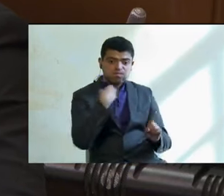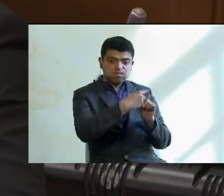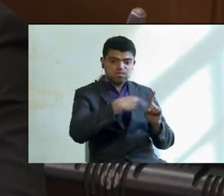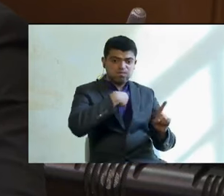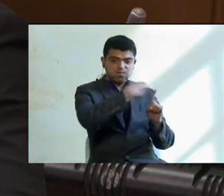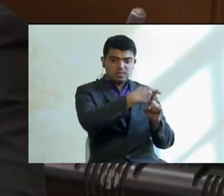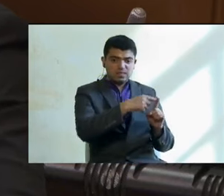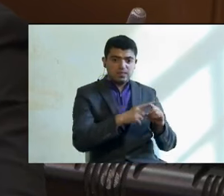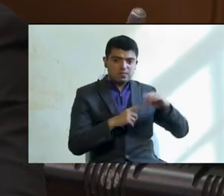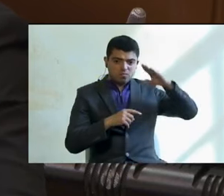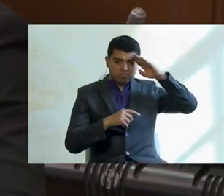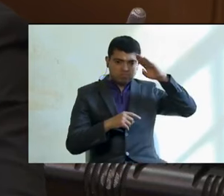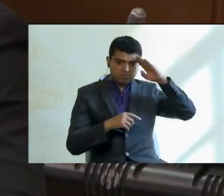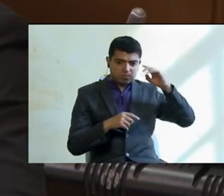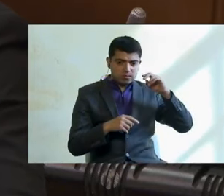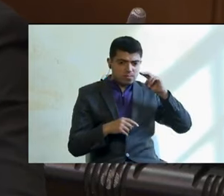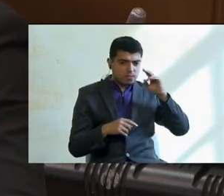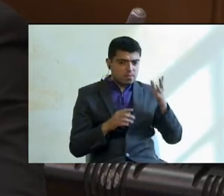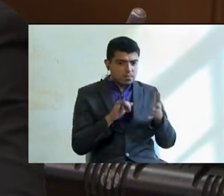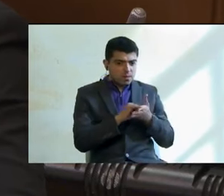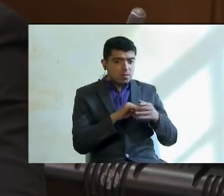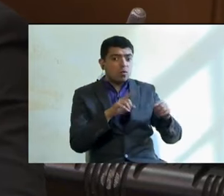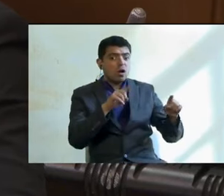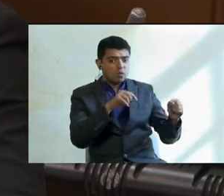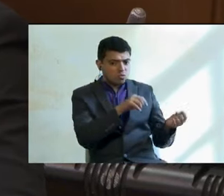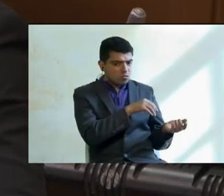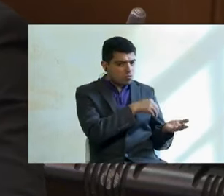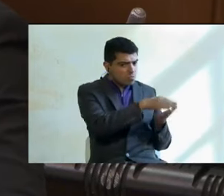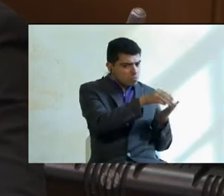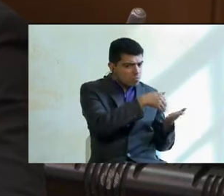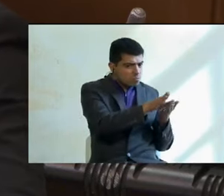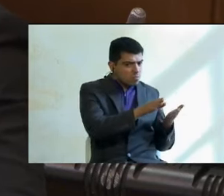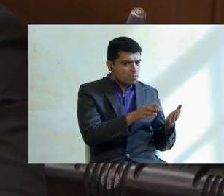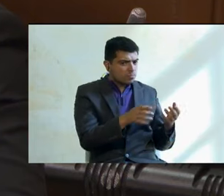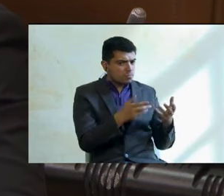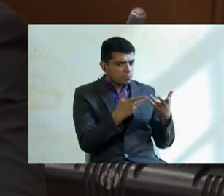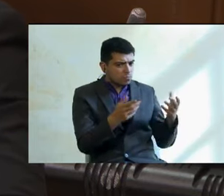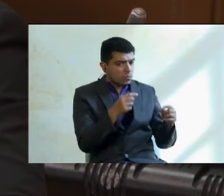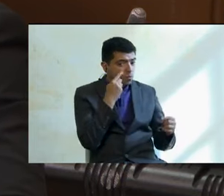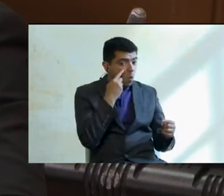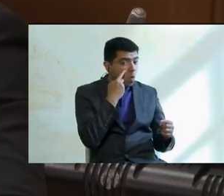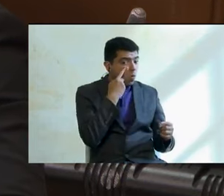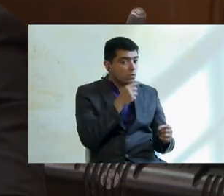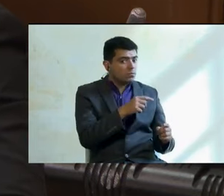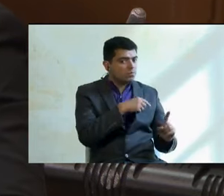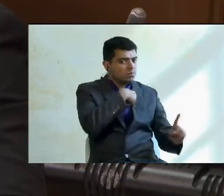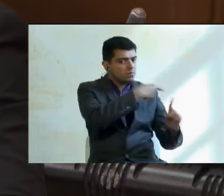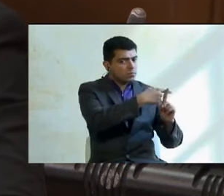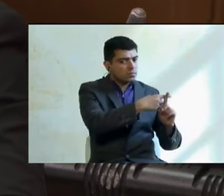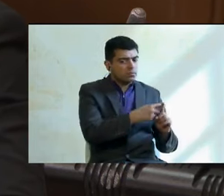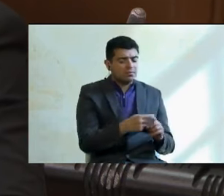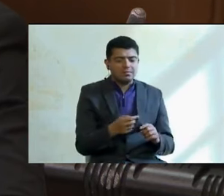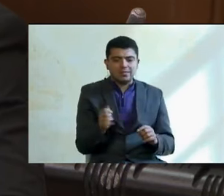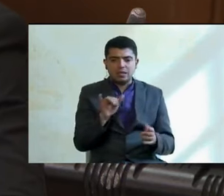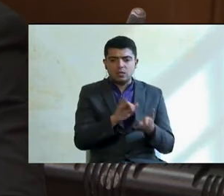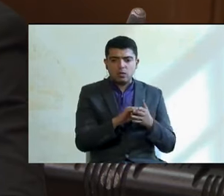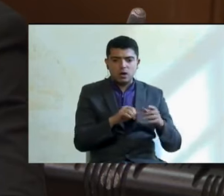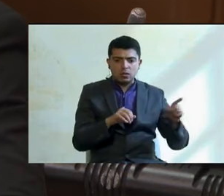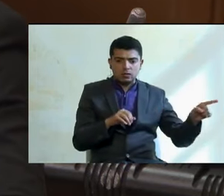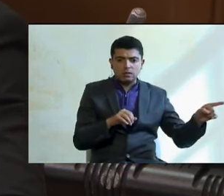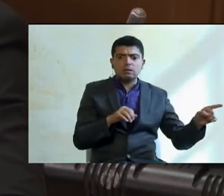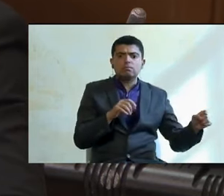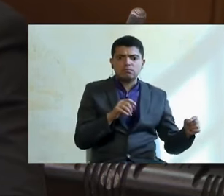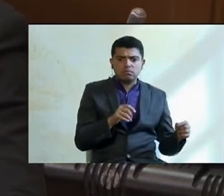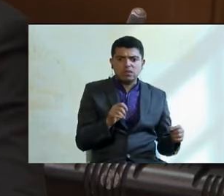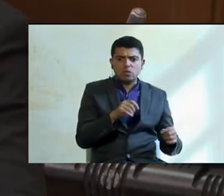represalias despidos y traslados por reclamar su justo derecho como y fera un delito Ya empezaron